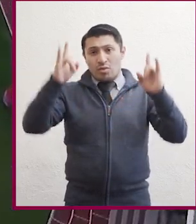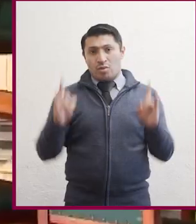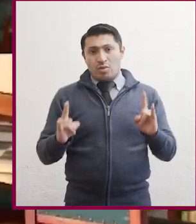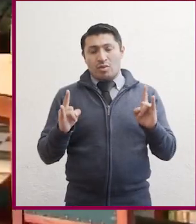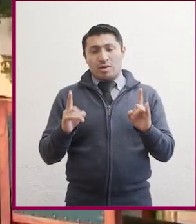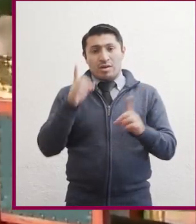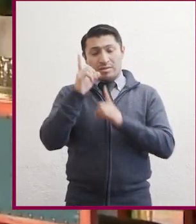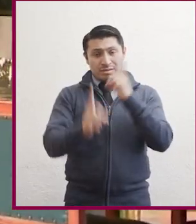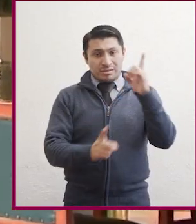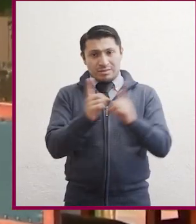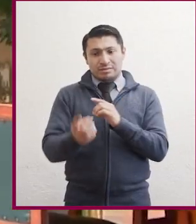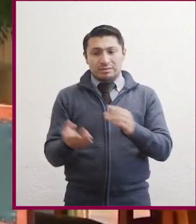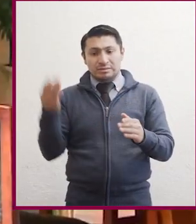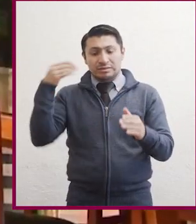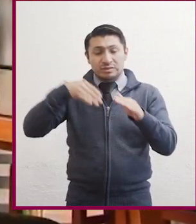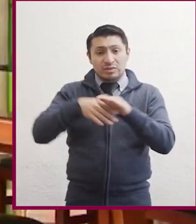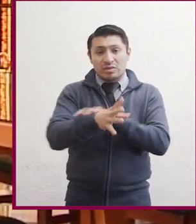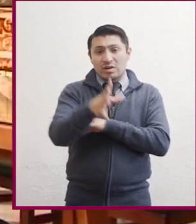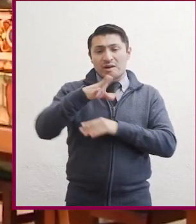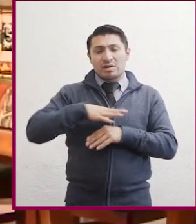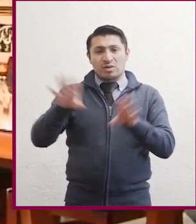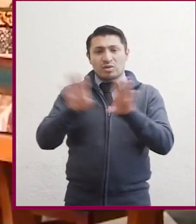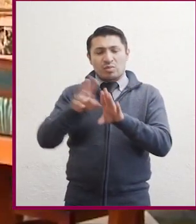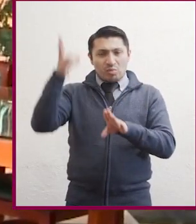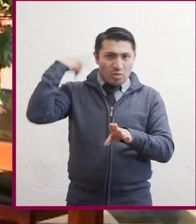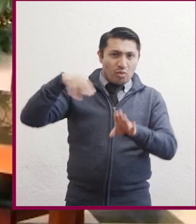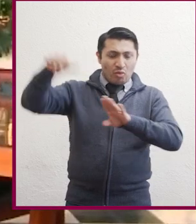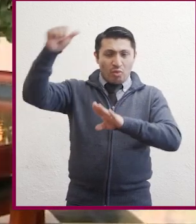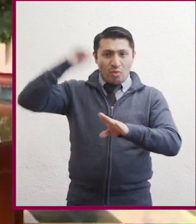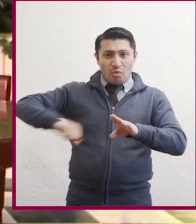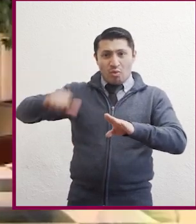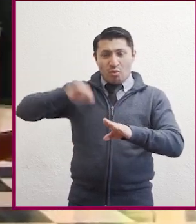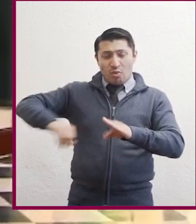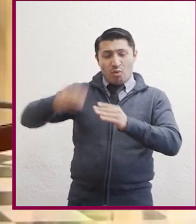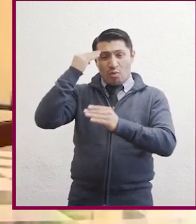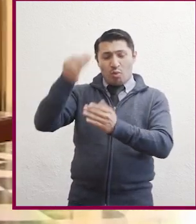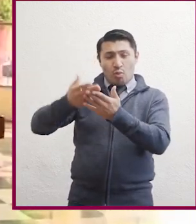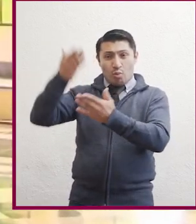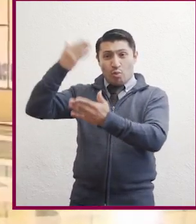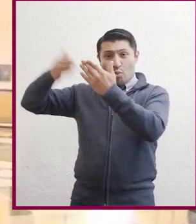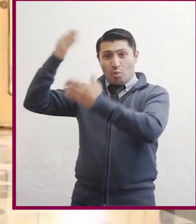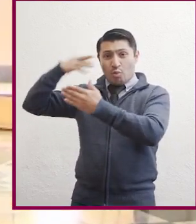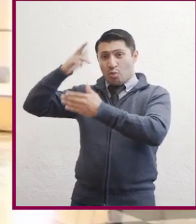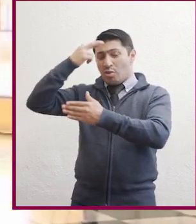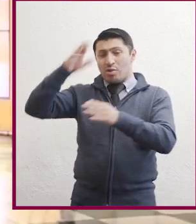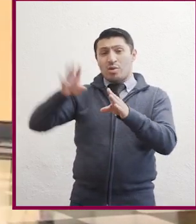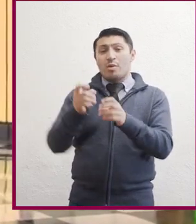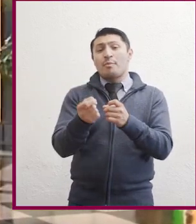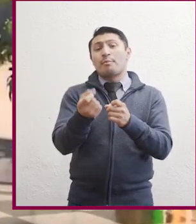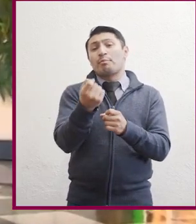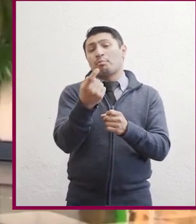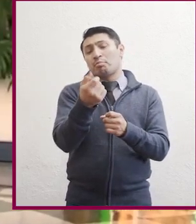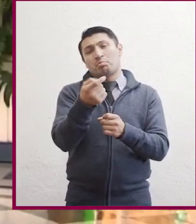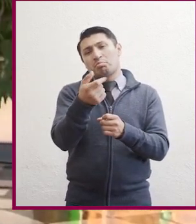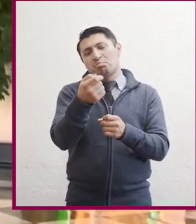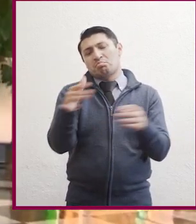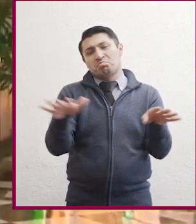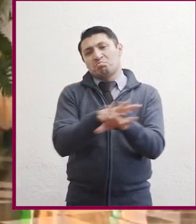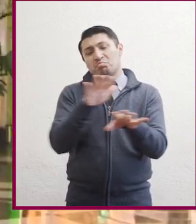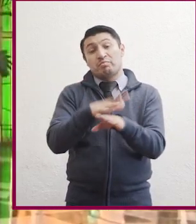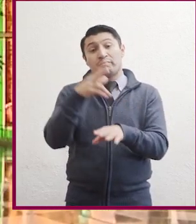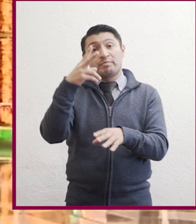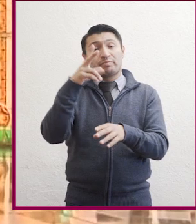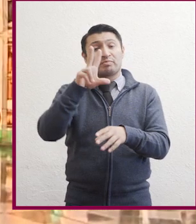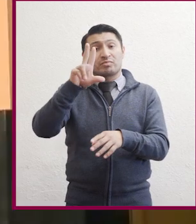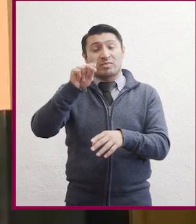atletismo. Entrar al vestíbulo es hacer un viaje hacia el pasado, pues se ha mantenido con muy pocos cambios desde hace